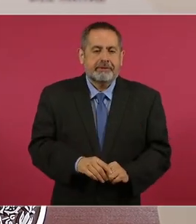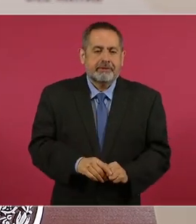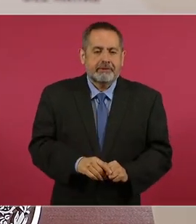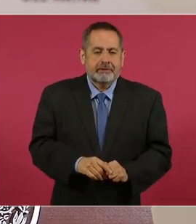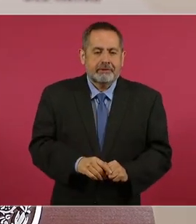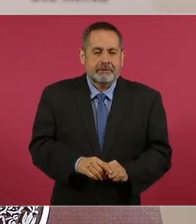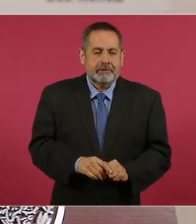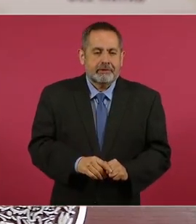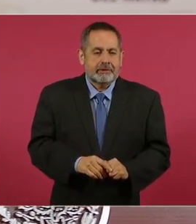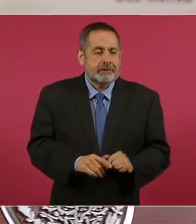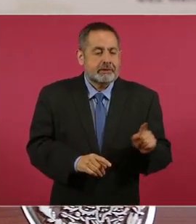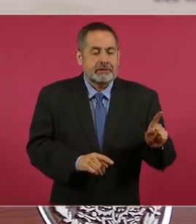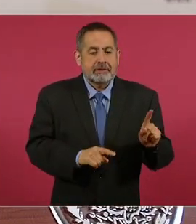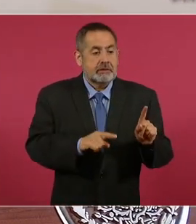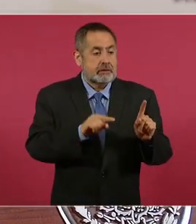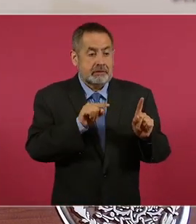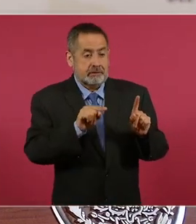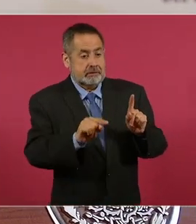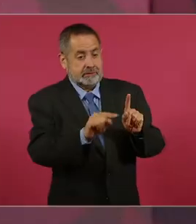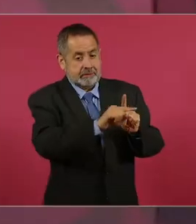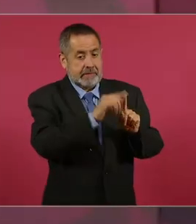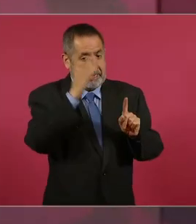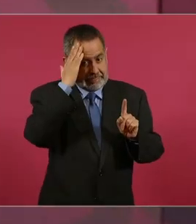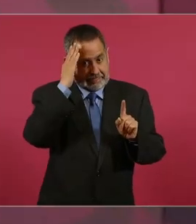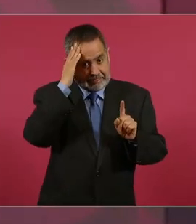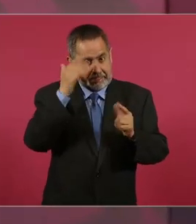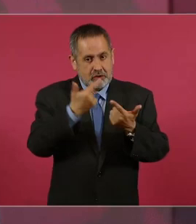Pues los dirigentes de esos partidos,